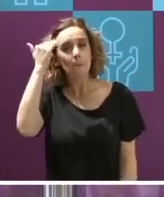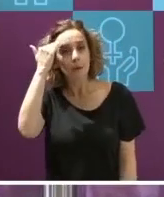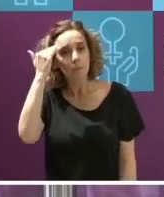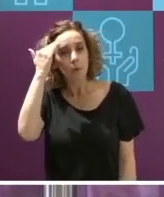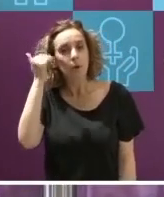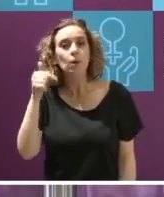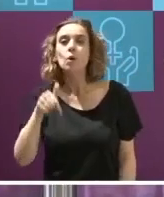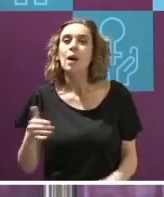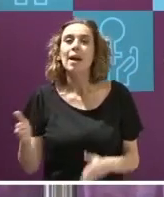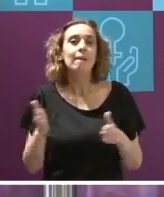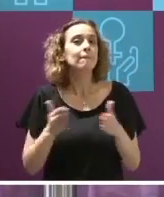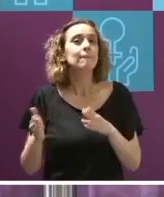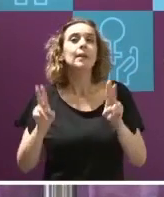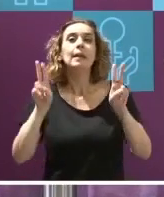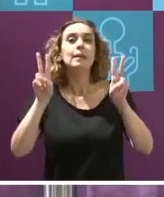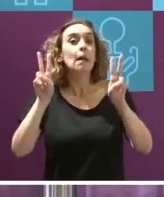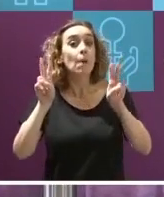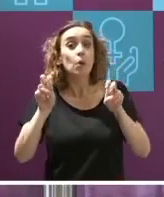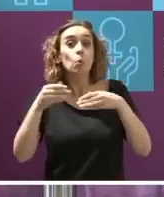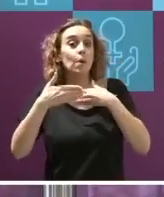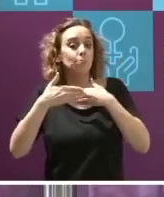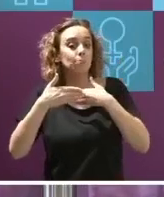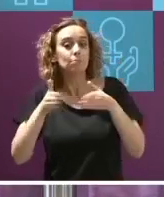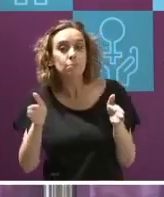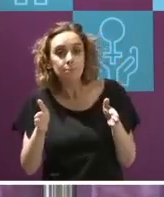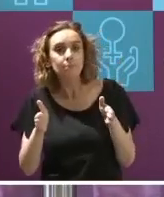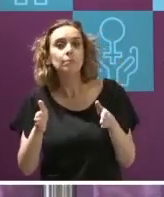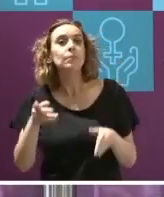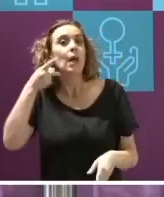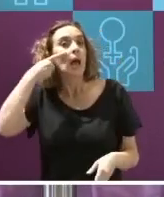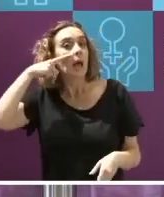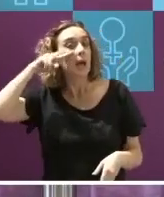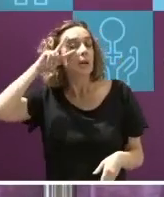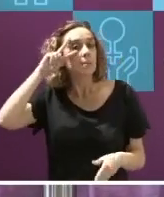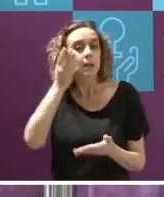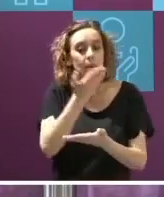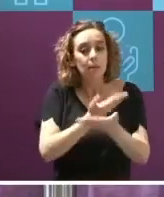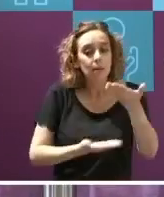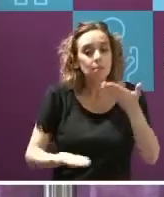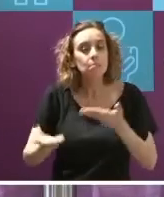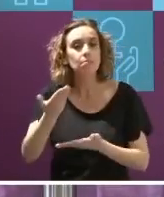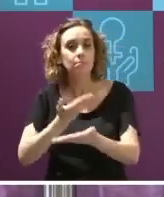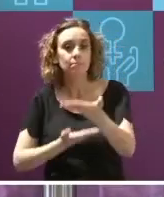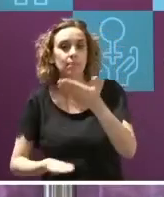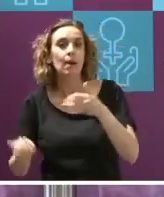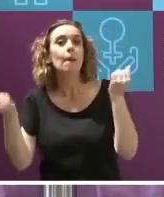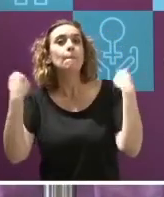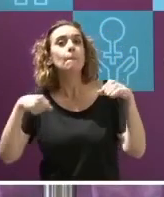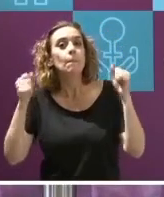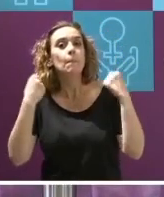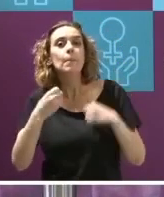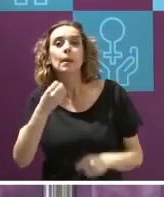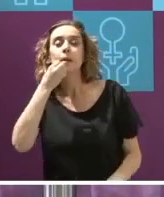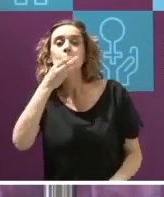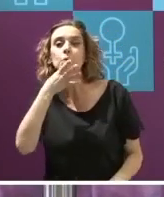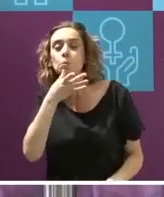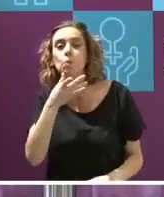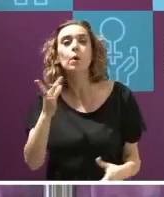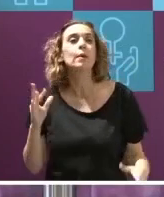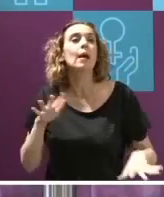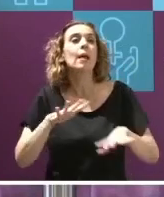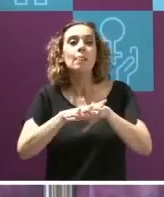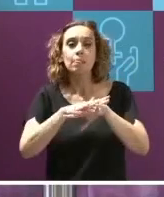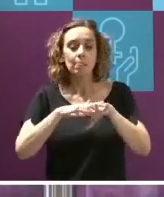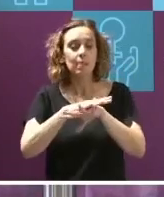tanto, una nueva etapa ilusionante para intercambiar nuestras experiencias, buenas prácticas y ser aliadas en la construcción de